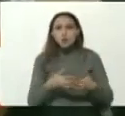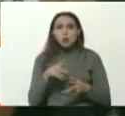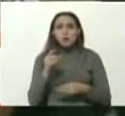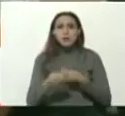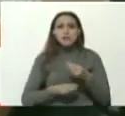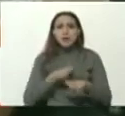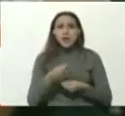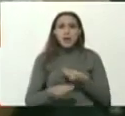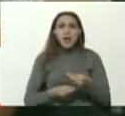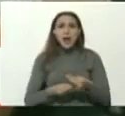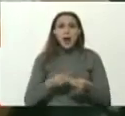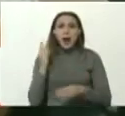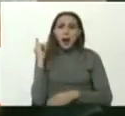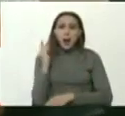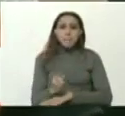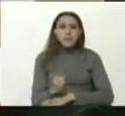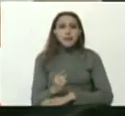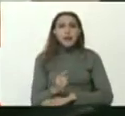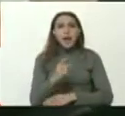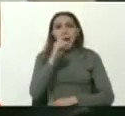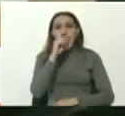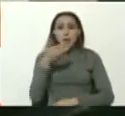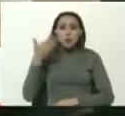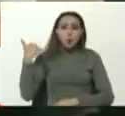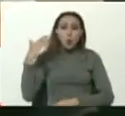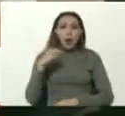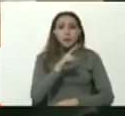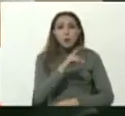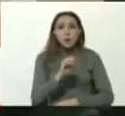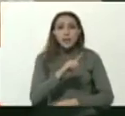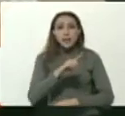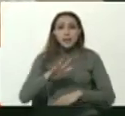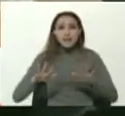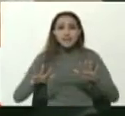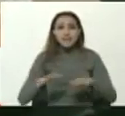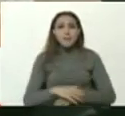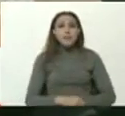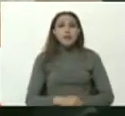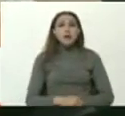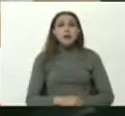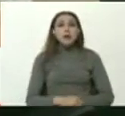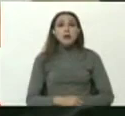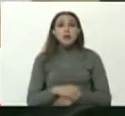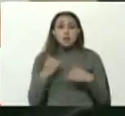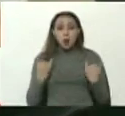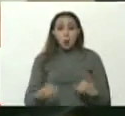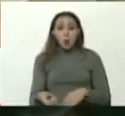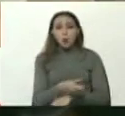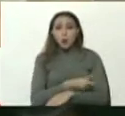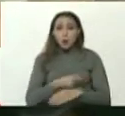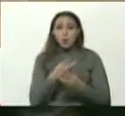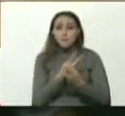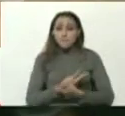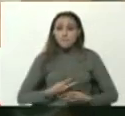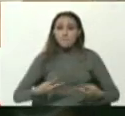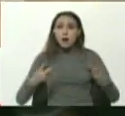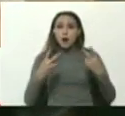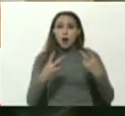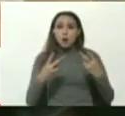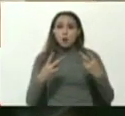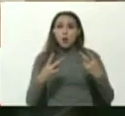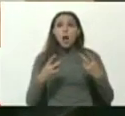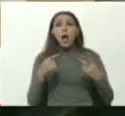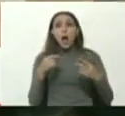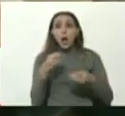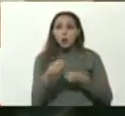anterioridad al año 2015. En ese sentido, el gobierno bolivariano de Venezuela valora la preocupación expresada por la